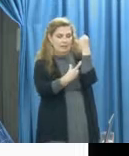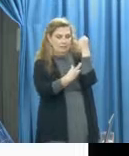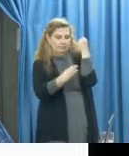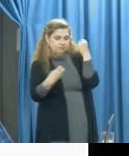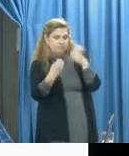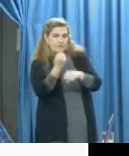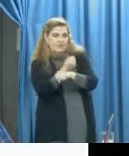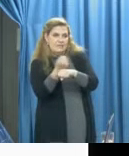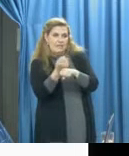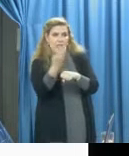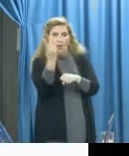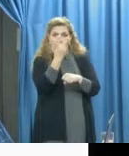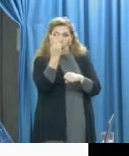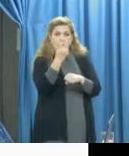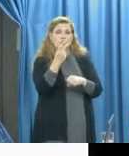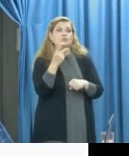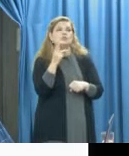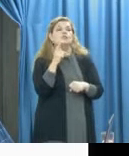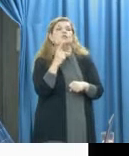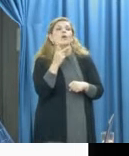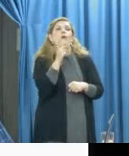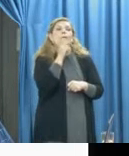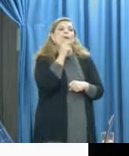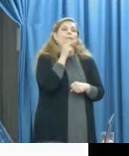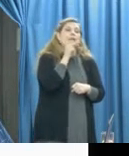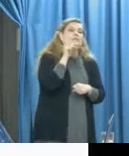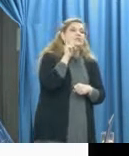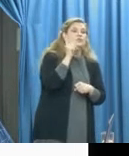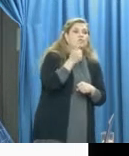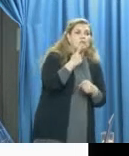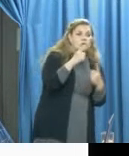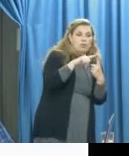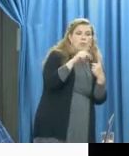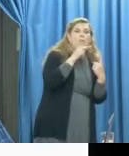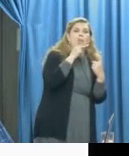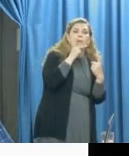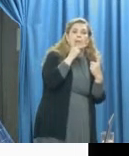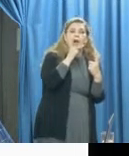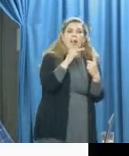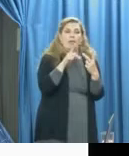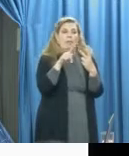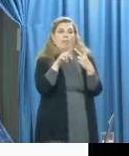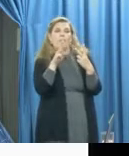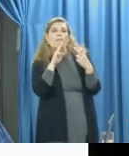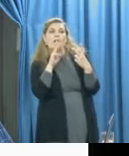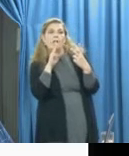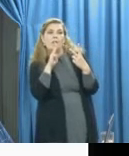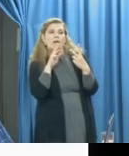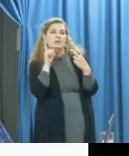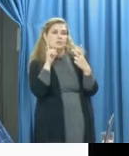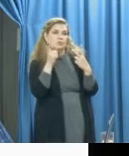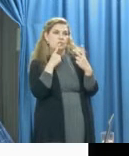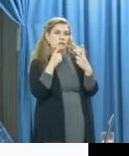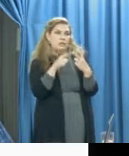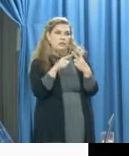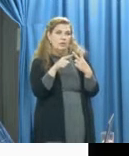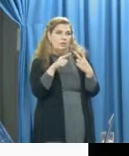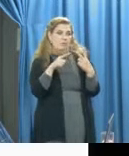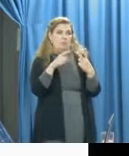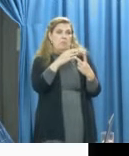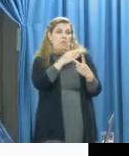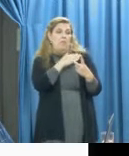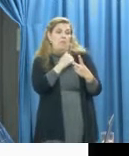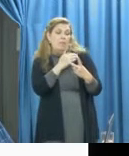Ambos padres sordos, los hijos sordos, pues pensamos, pues recesiva tal vez. Ambos padres son